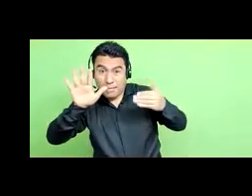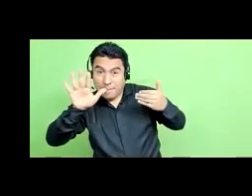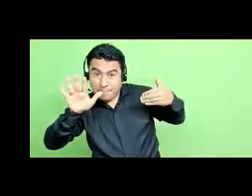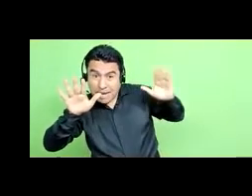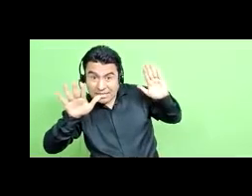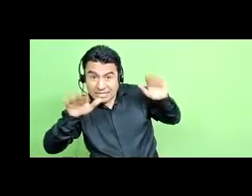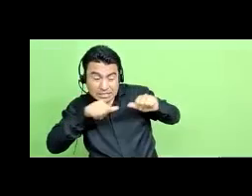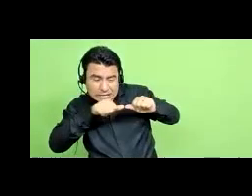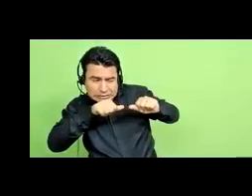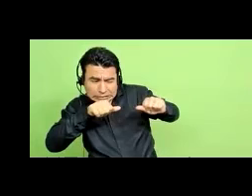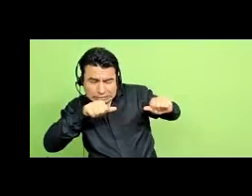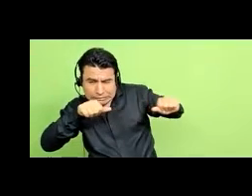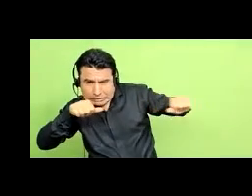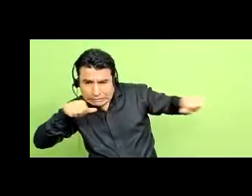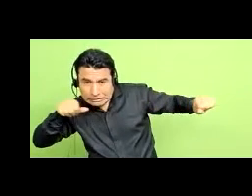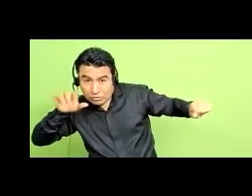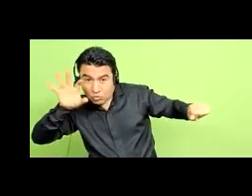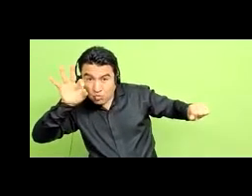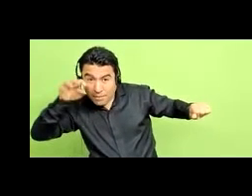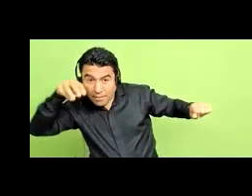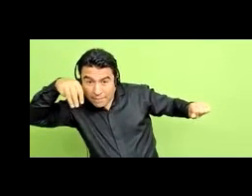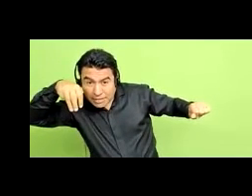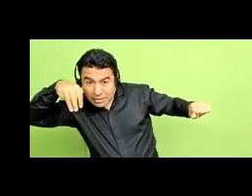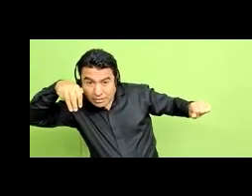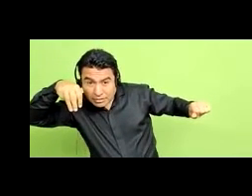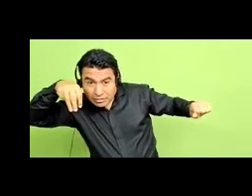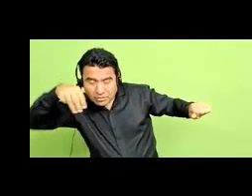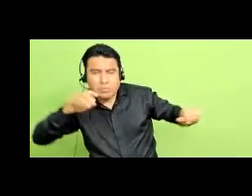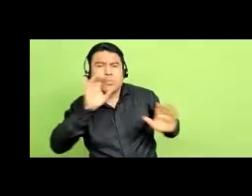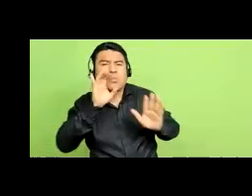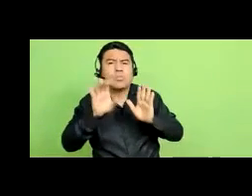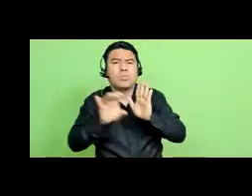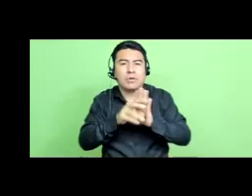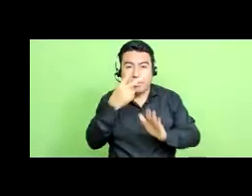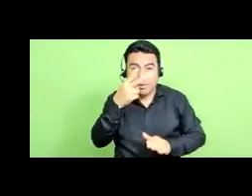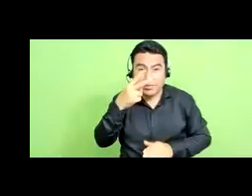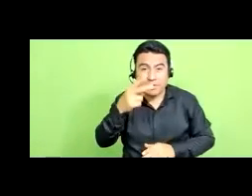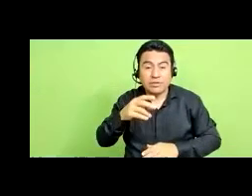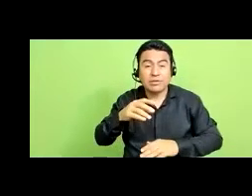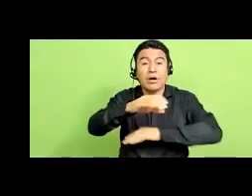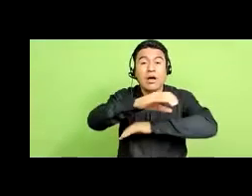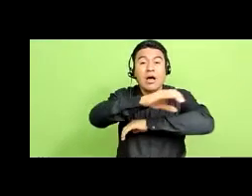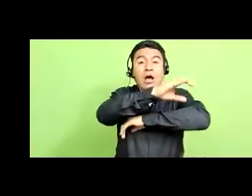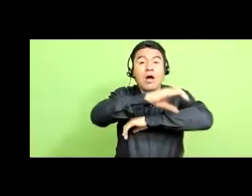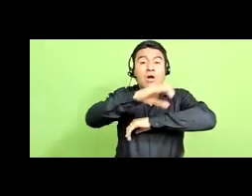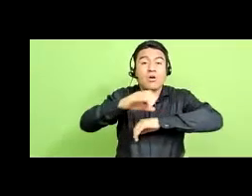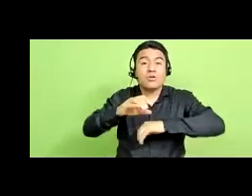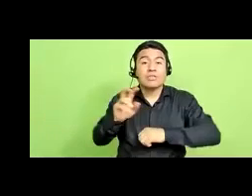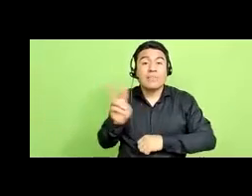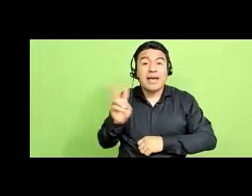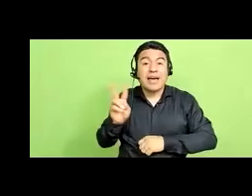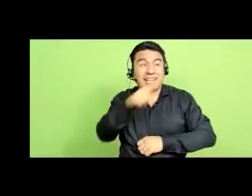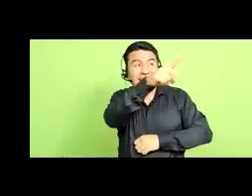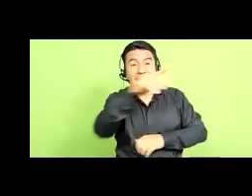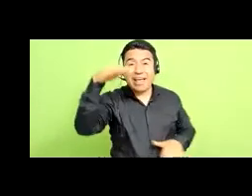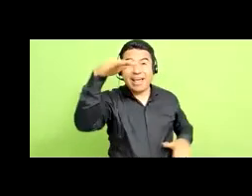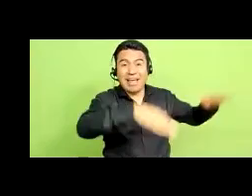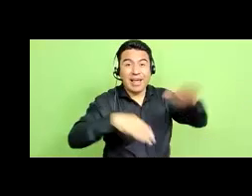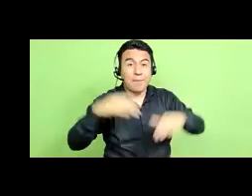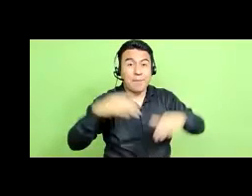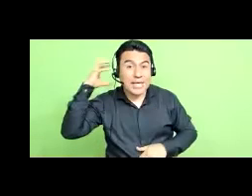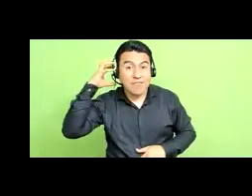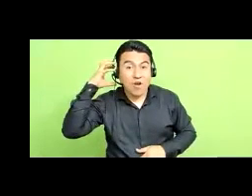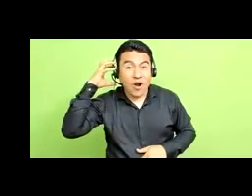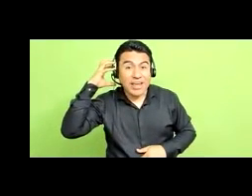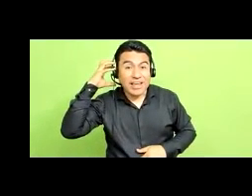no el caso más ilustrativo es el de la costa verde que hay que caminar hay que remar perdón este